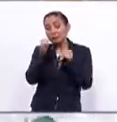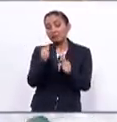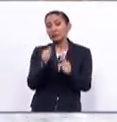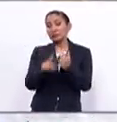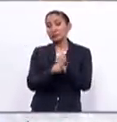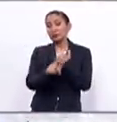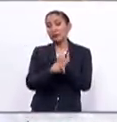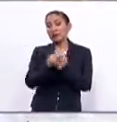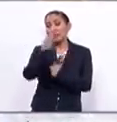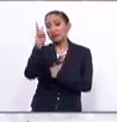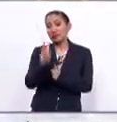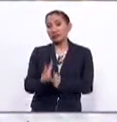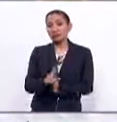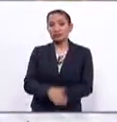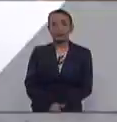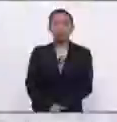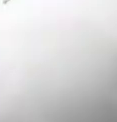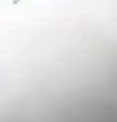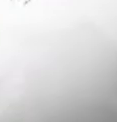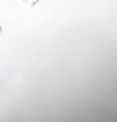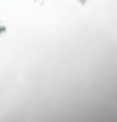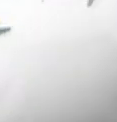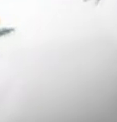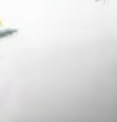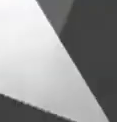tensión política en Venezuela.